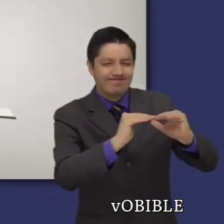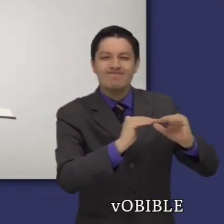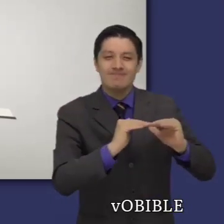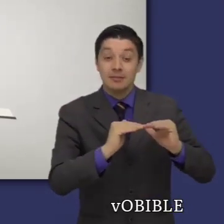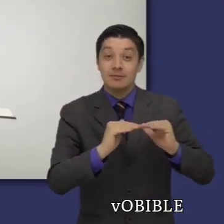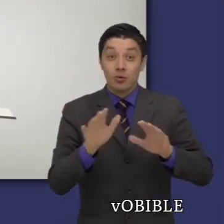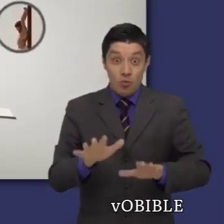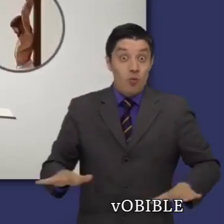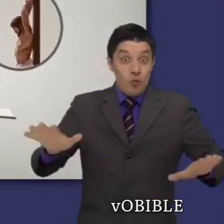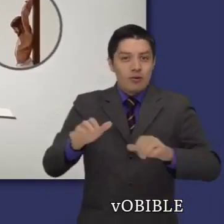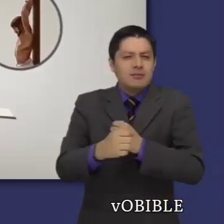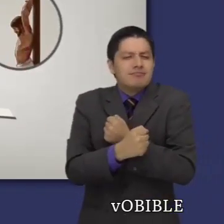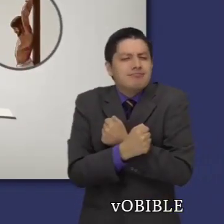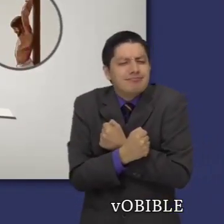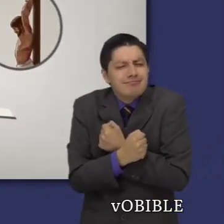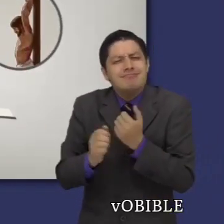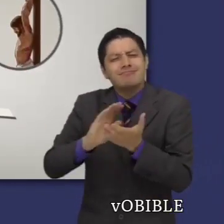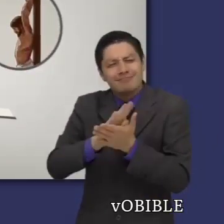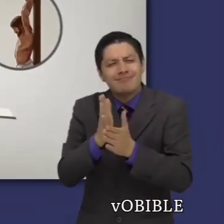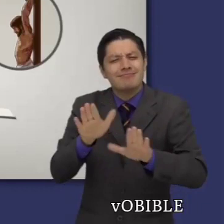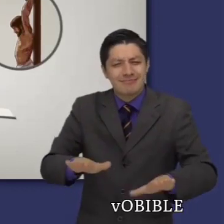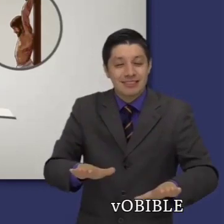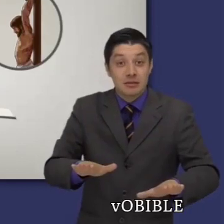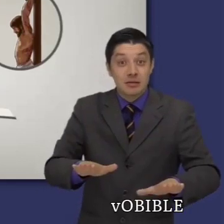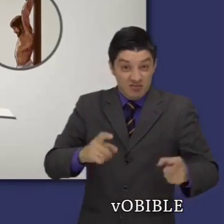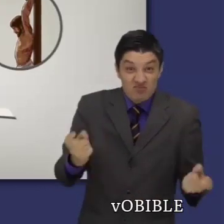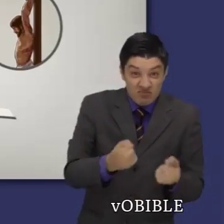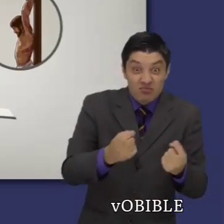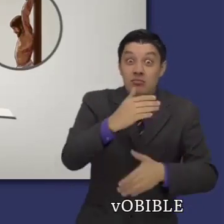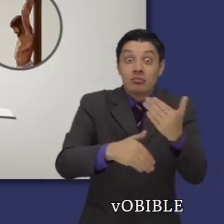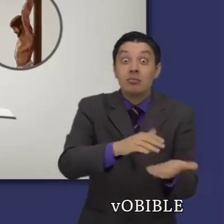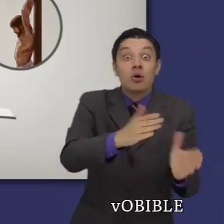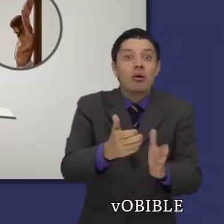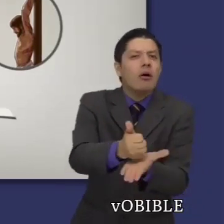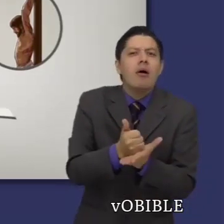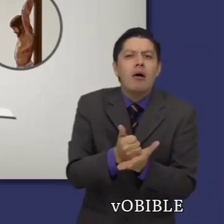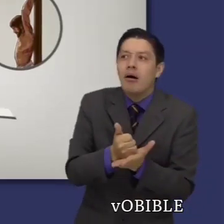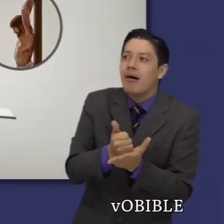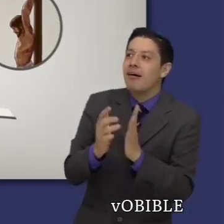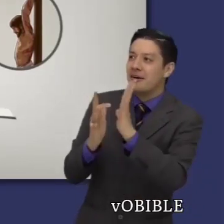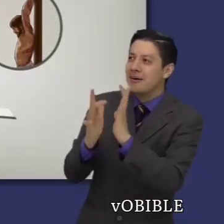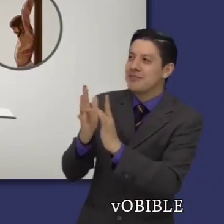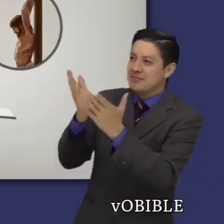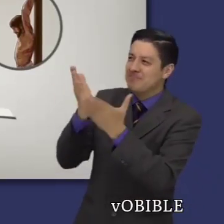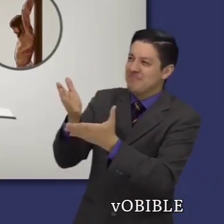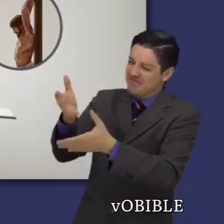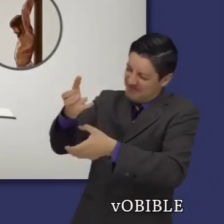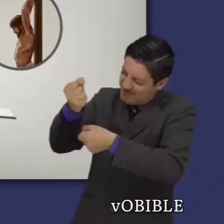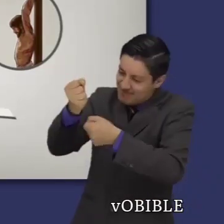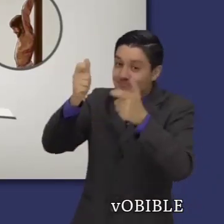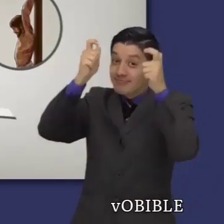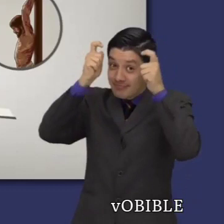ser pacíficos con los demás, y en que la libertad del pecado y la muerte solo se consigue demostrando fe en Jesús, el